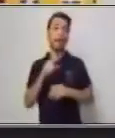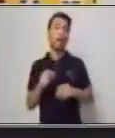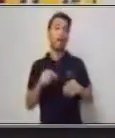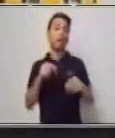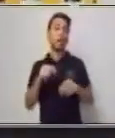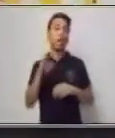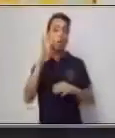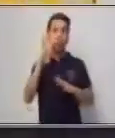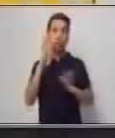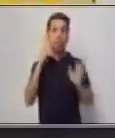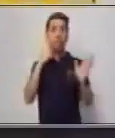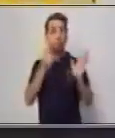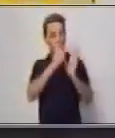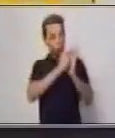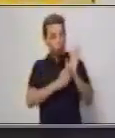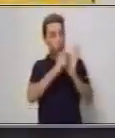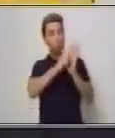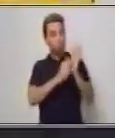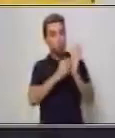4.